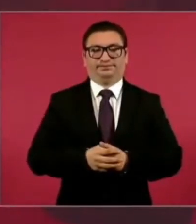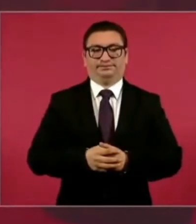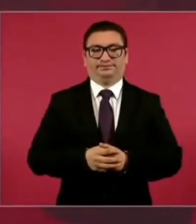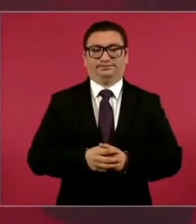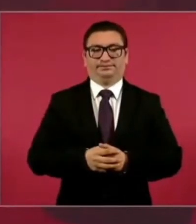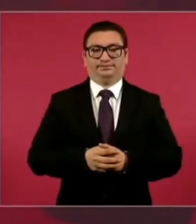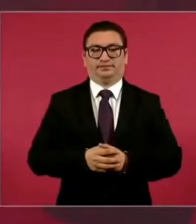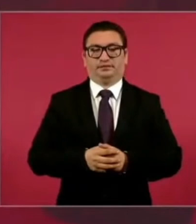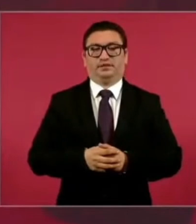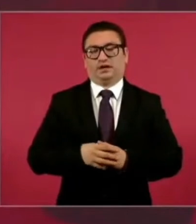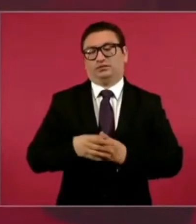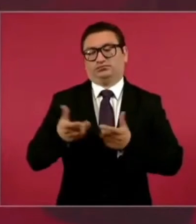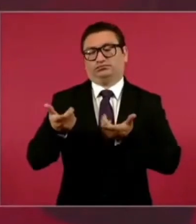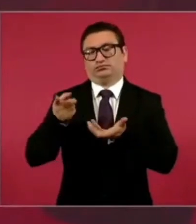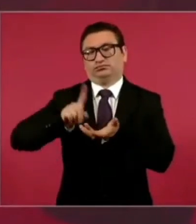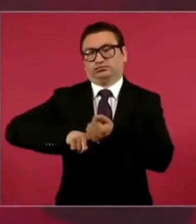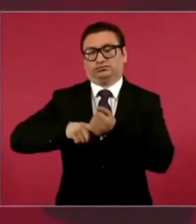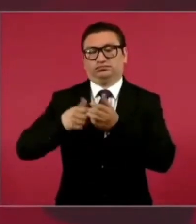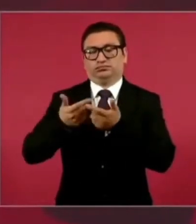en el Congreso.